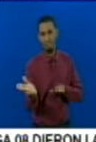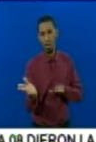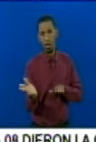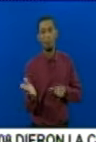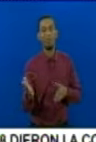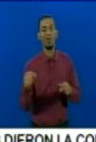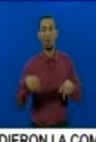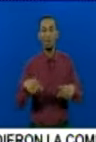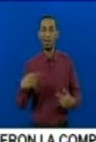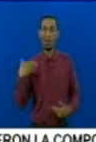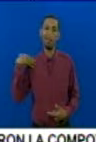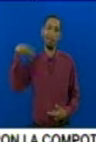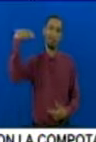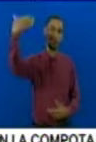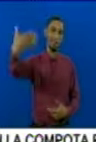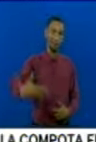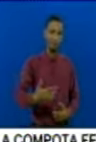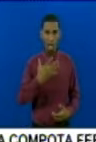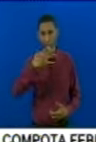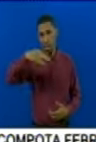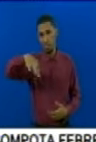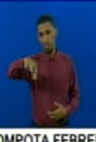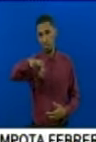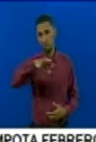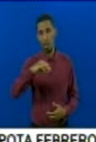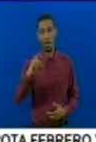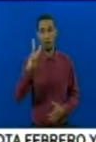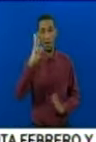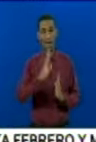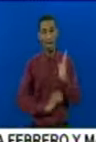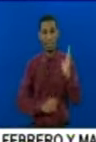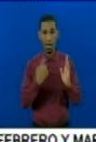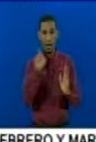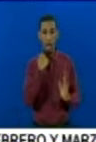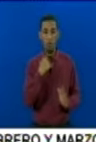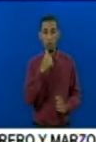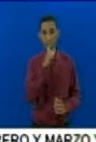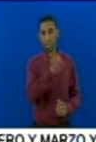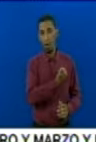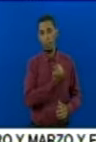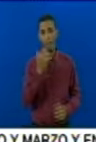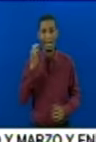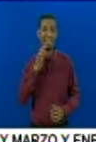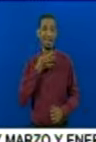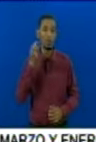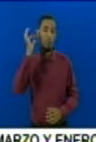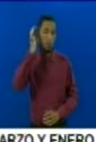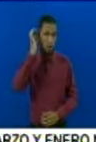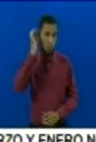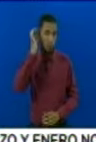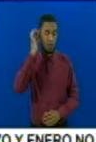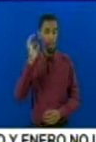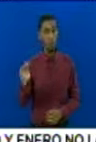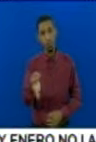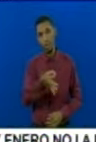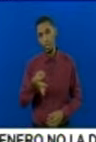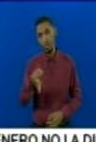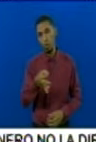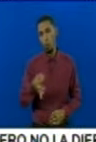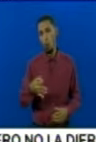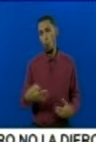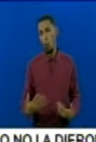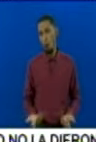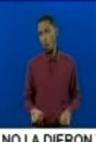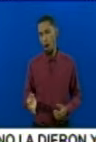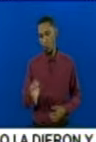con la distribución de la sal del primer trimestre del año, que es diciembre, enero, febrero, sobre todo en el municipio